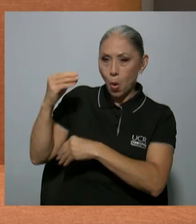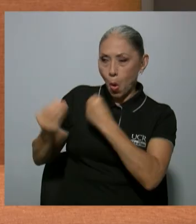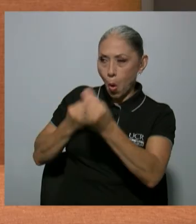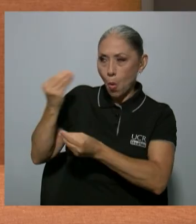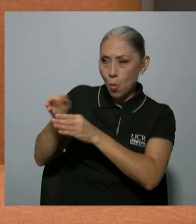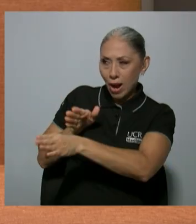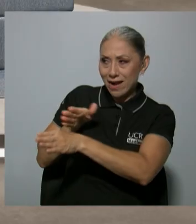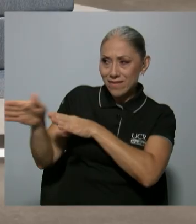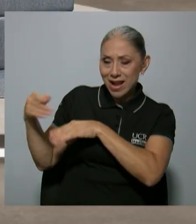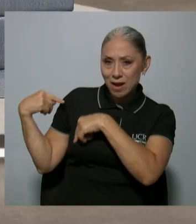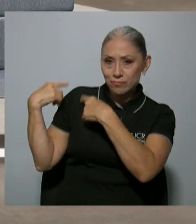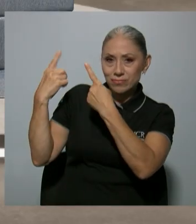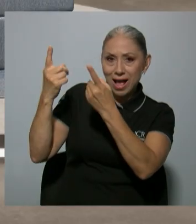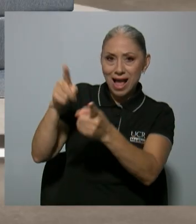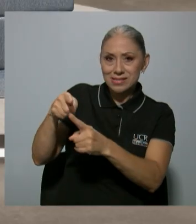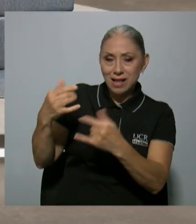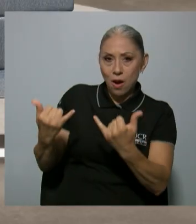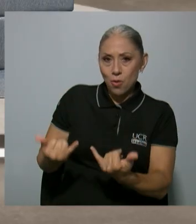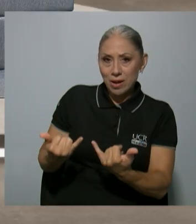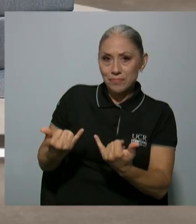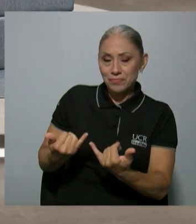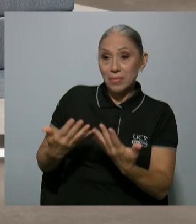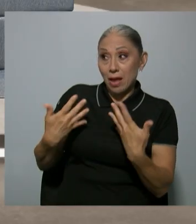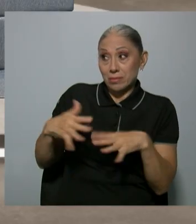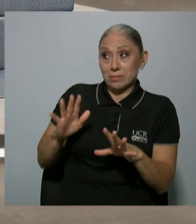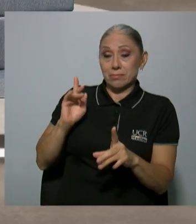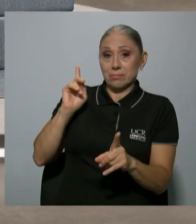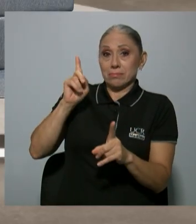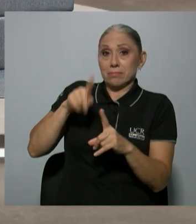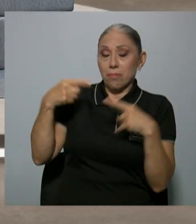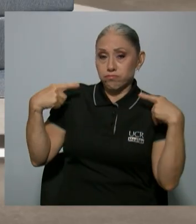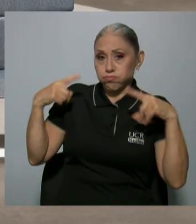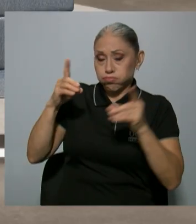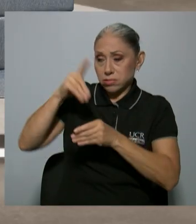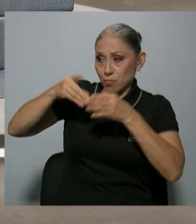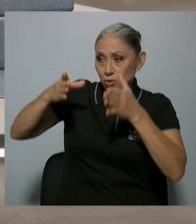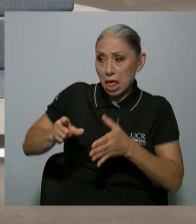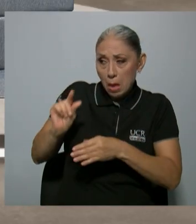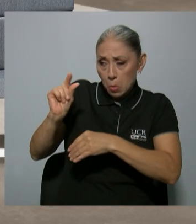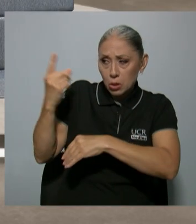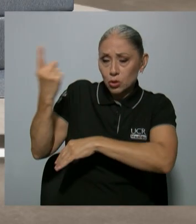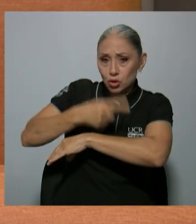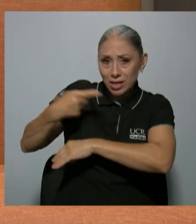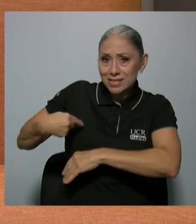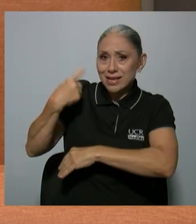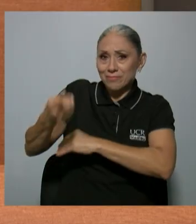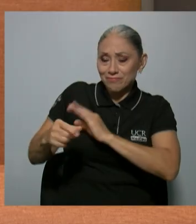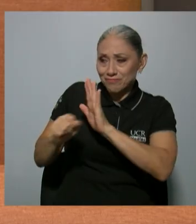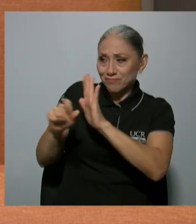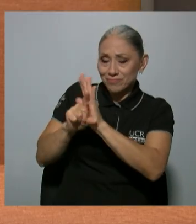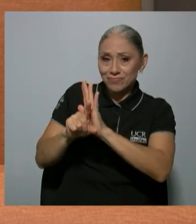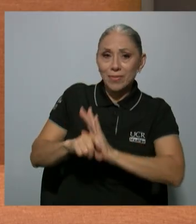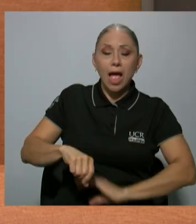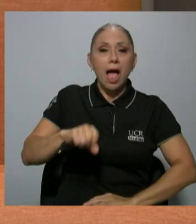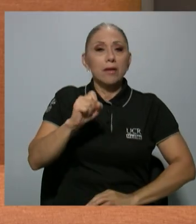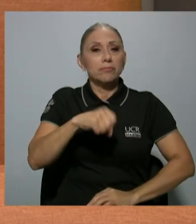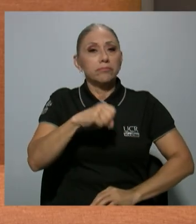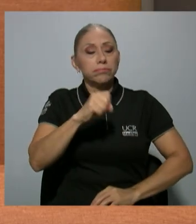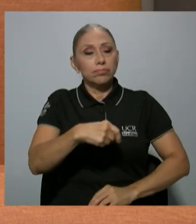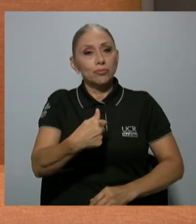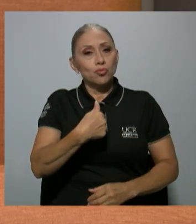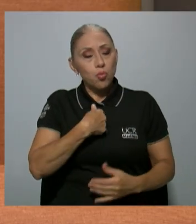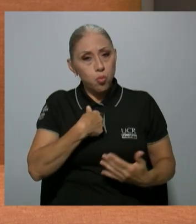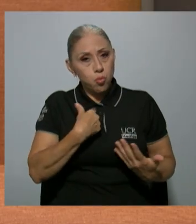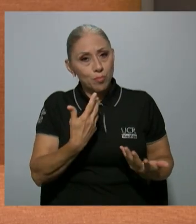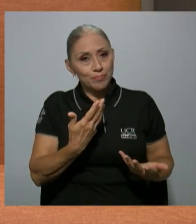a ser diputada en unos pocos días va ya a formar parte de esta fracción. Justamente yo,